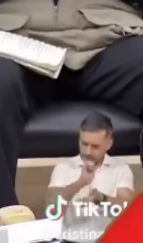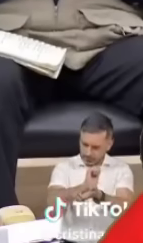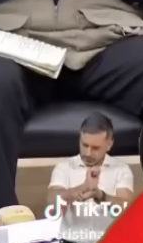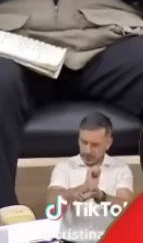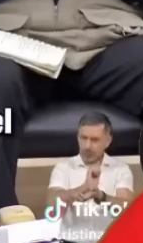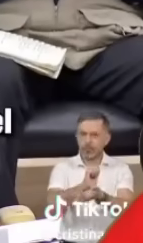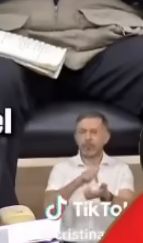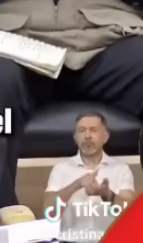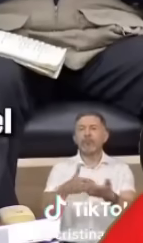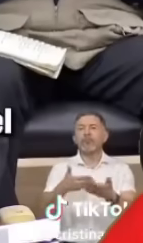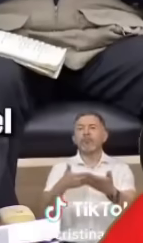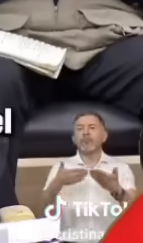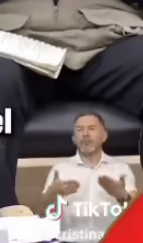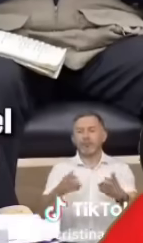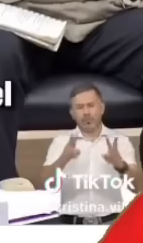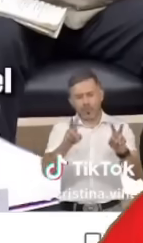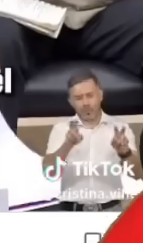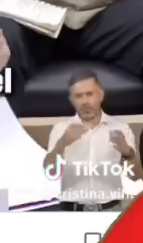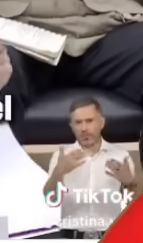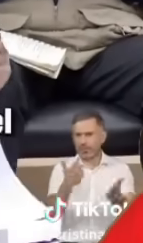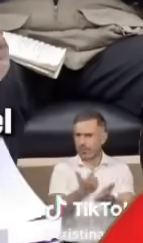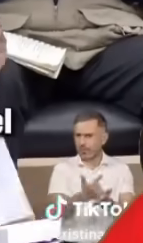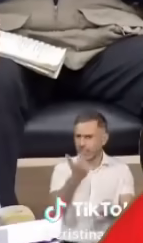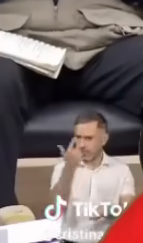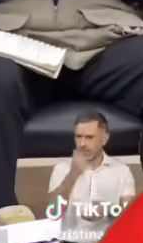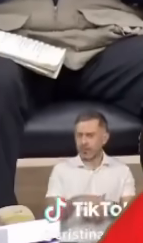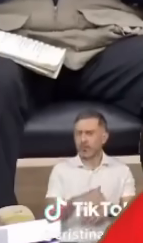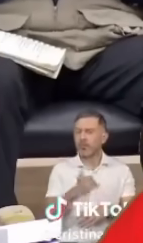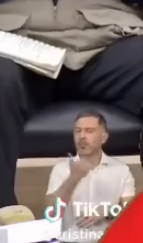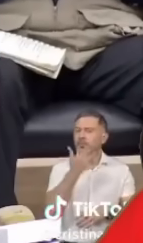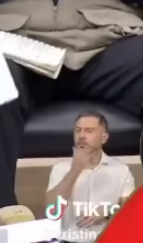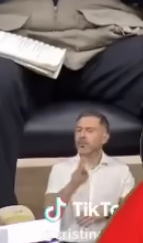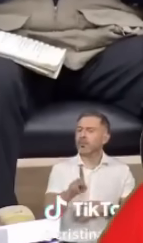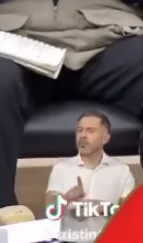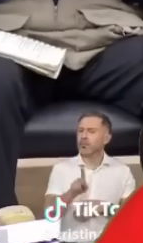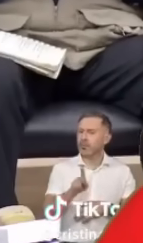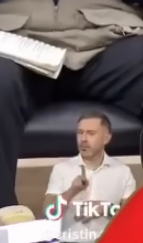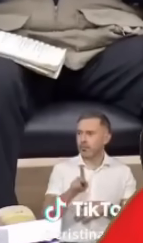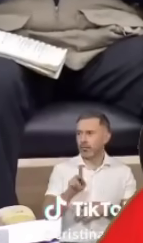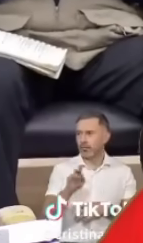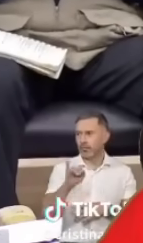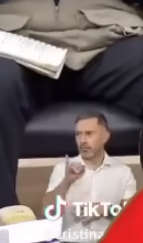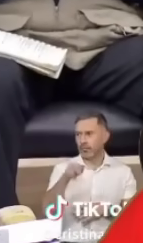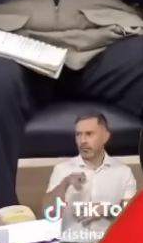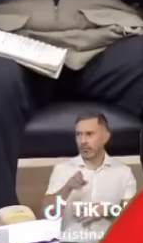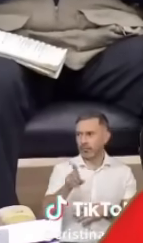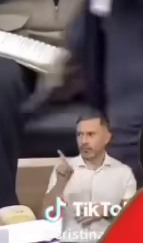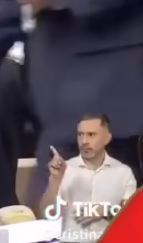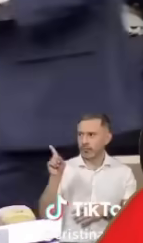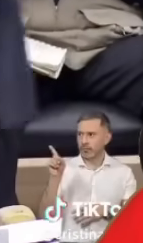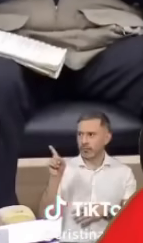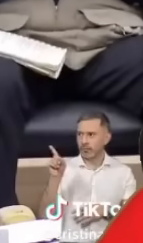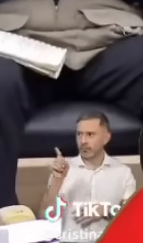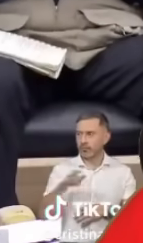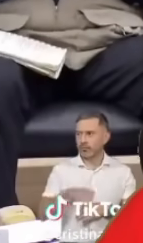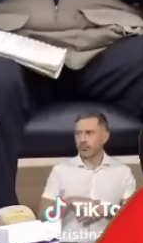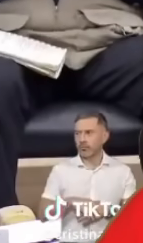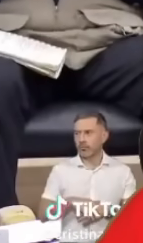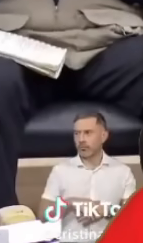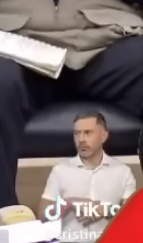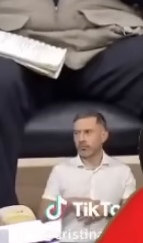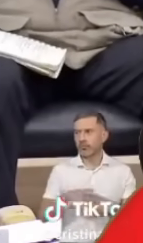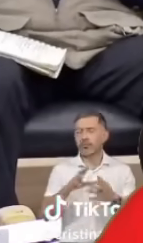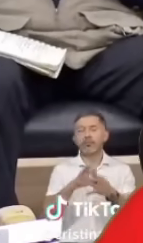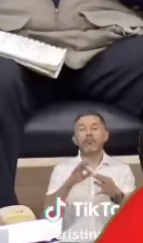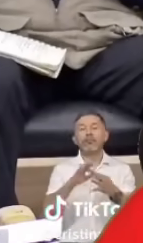gravísimo está la impresión de que el INE ya hizo una propaganda que dice gane quien